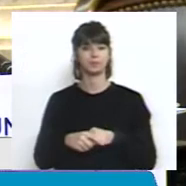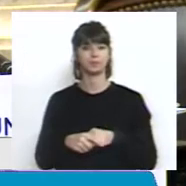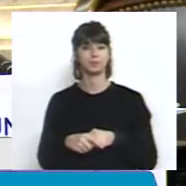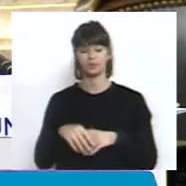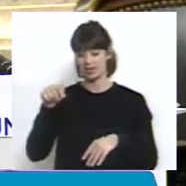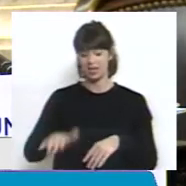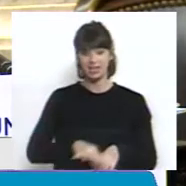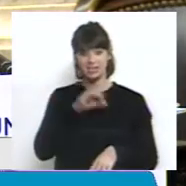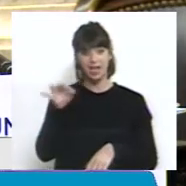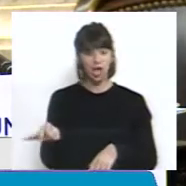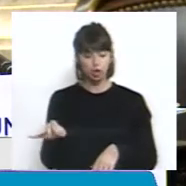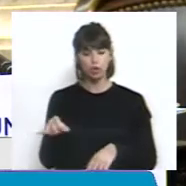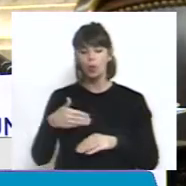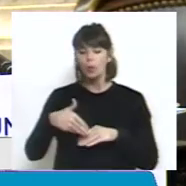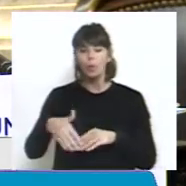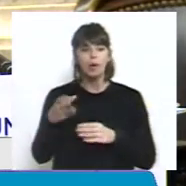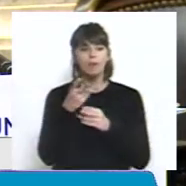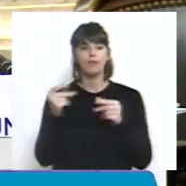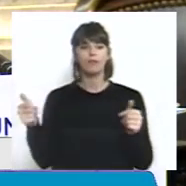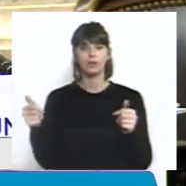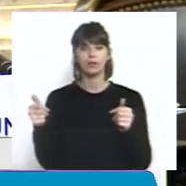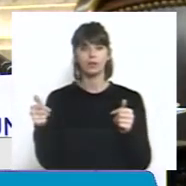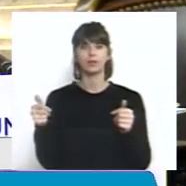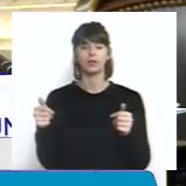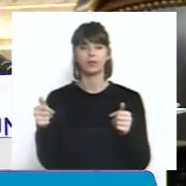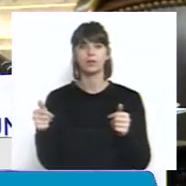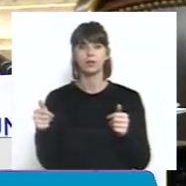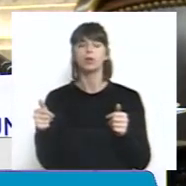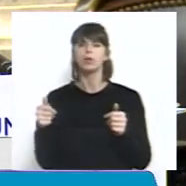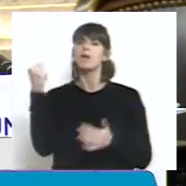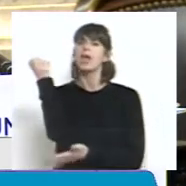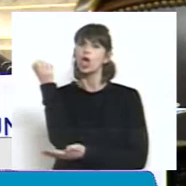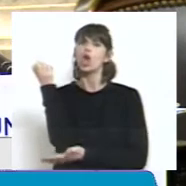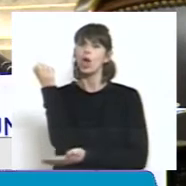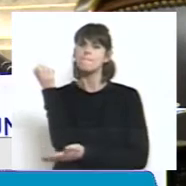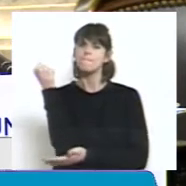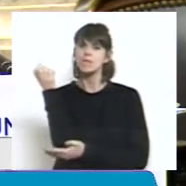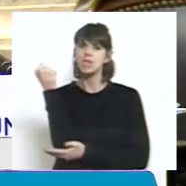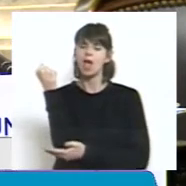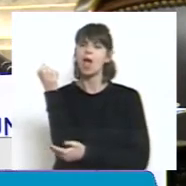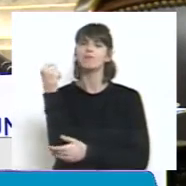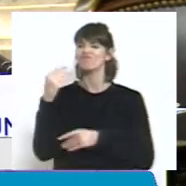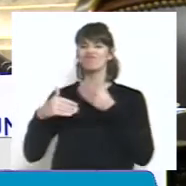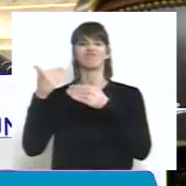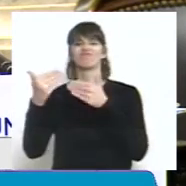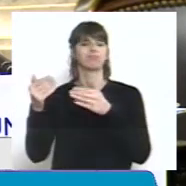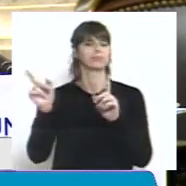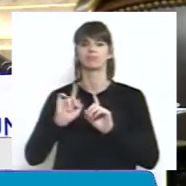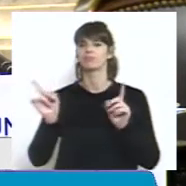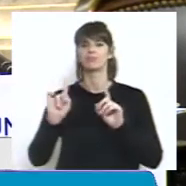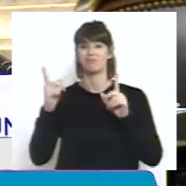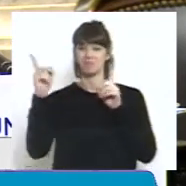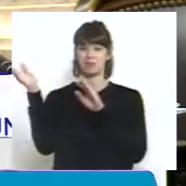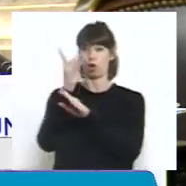año 2015 va a terminar con una evolución de la economía por debajo de lo que ellos mismos habían